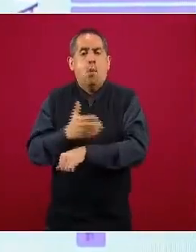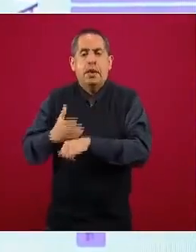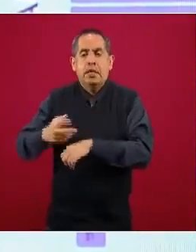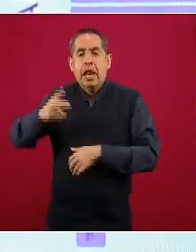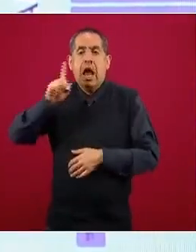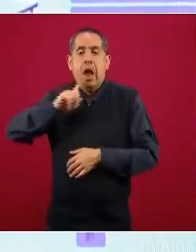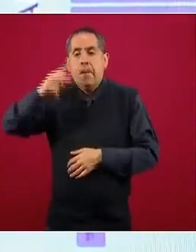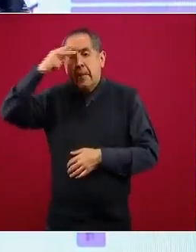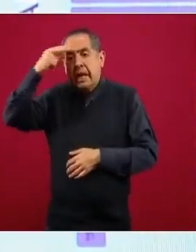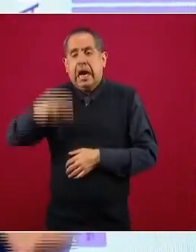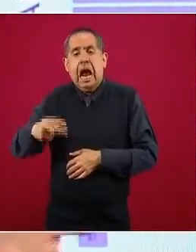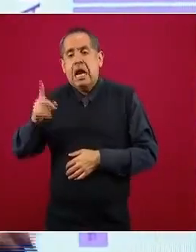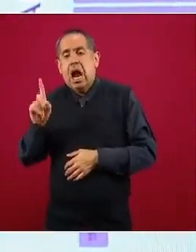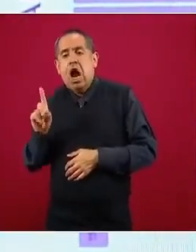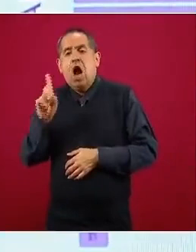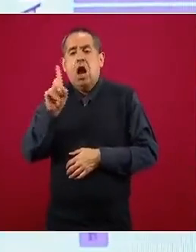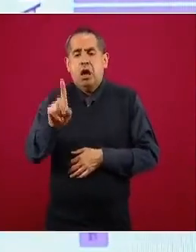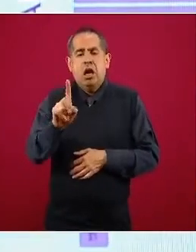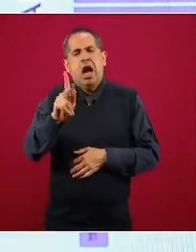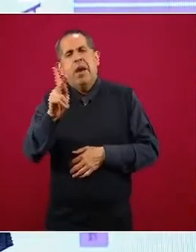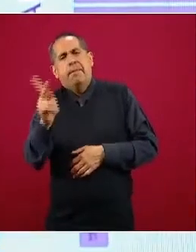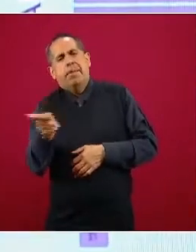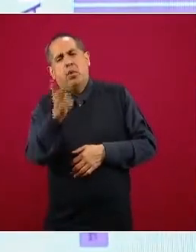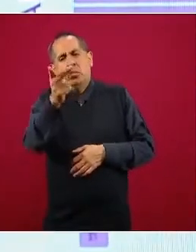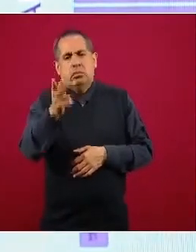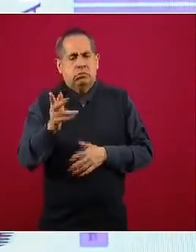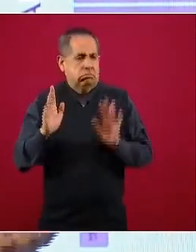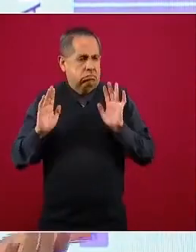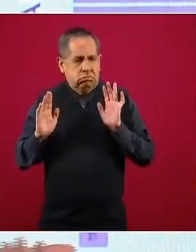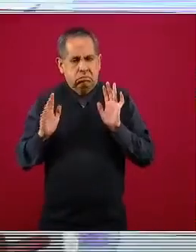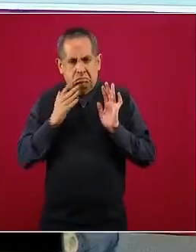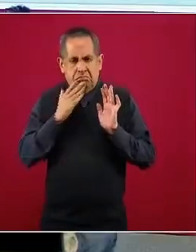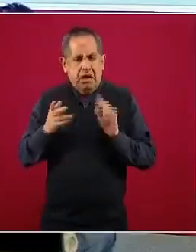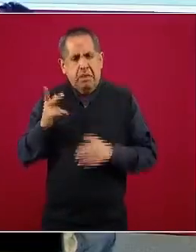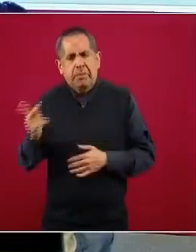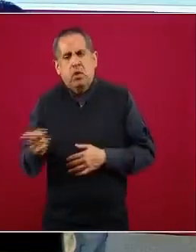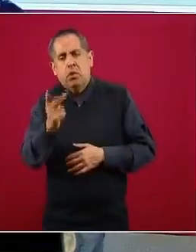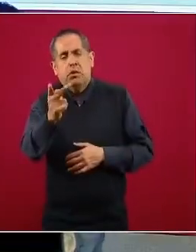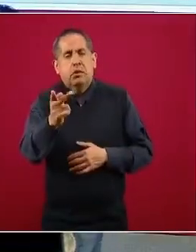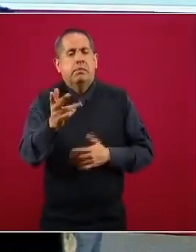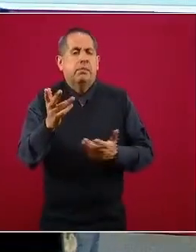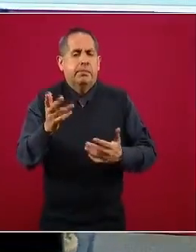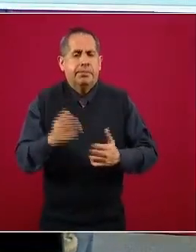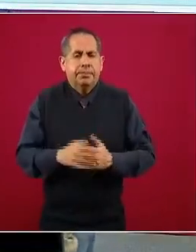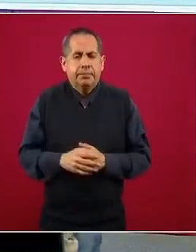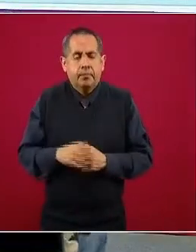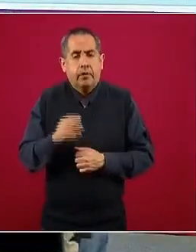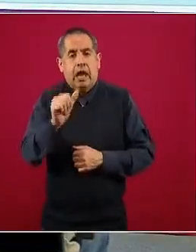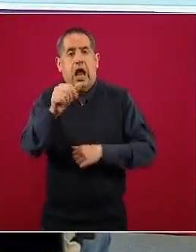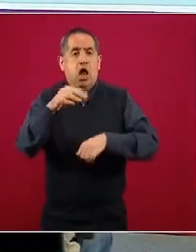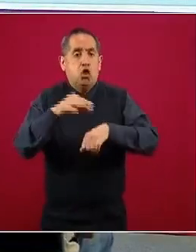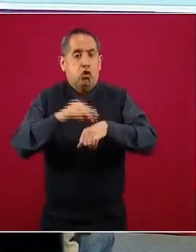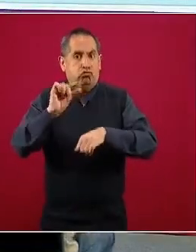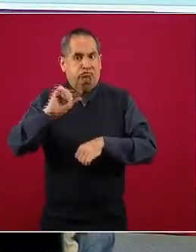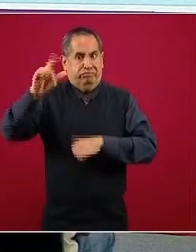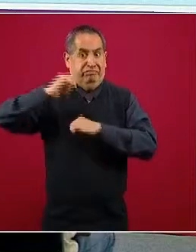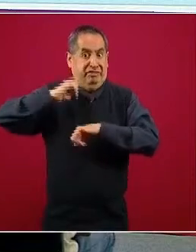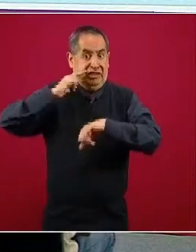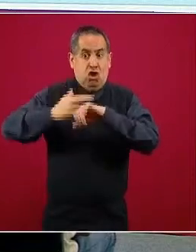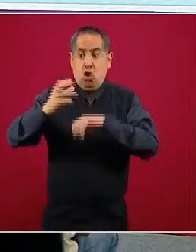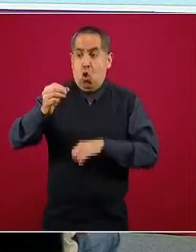periodista mexicana preguntó, lo cual me parece muy adecuado, al doctor Michael